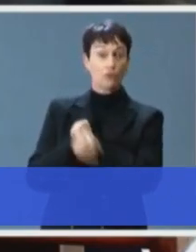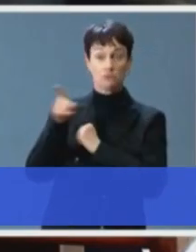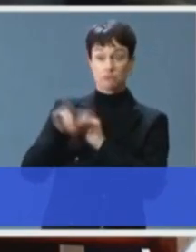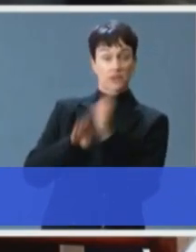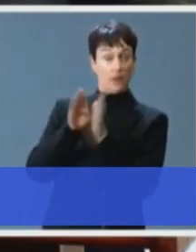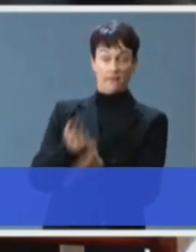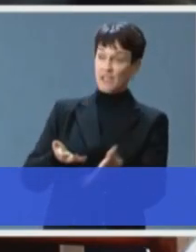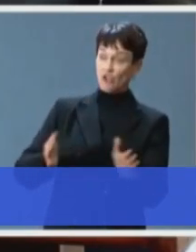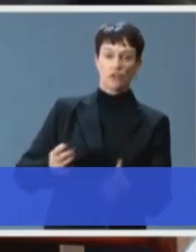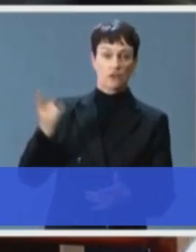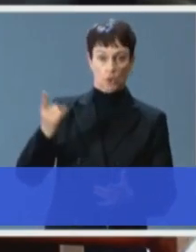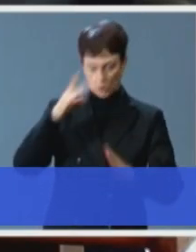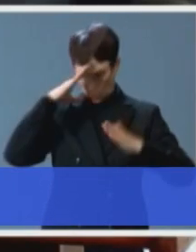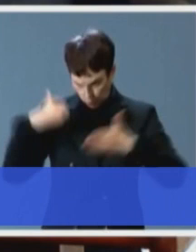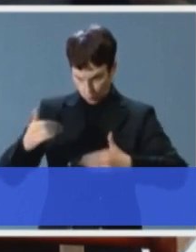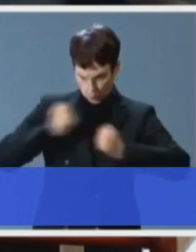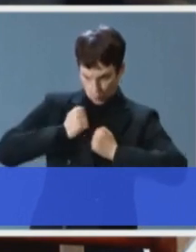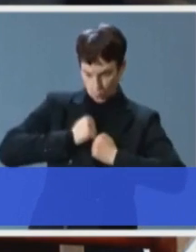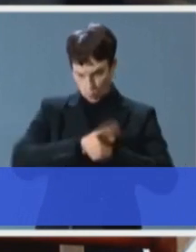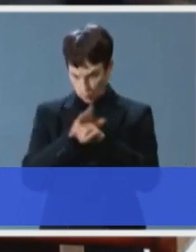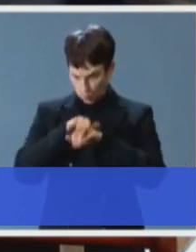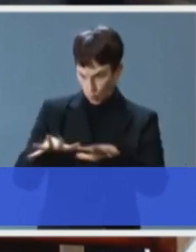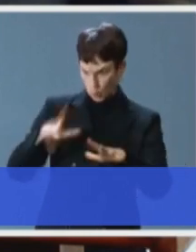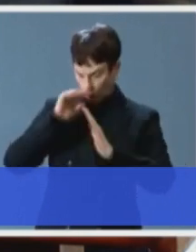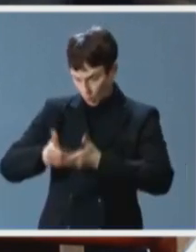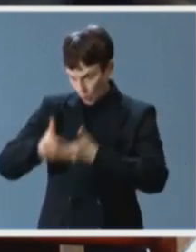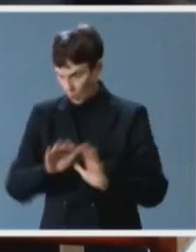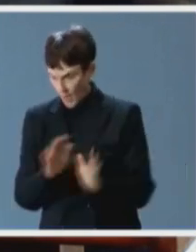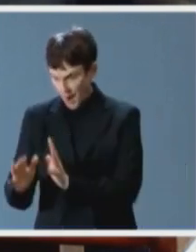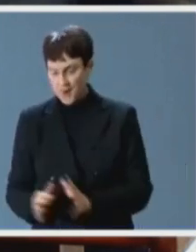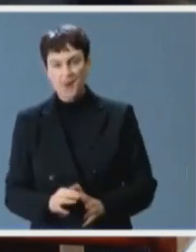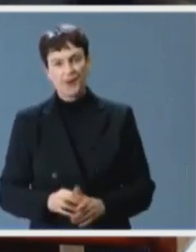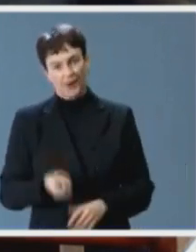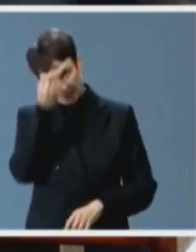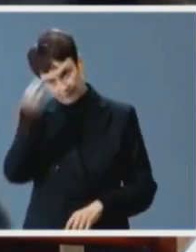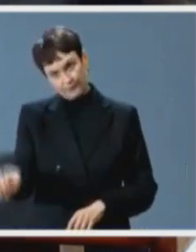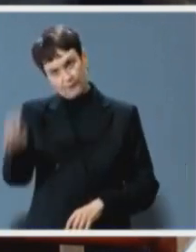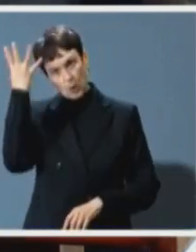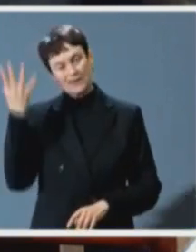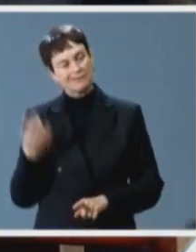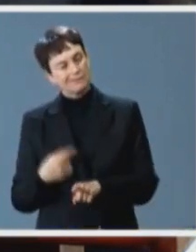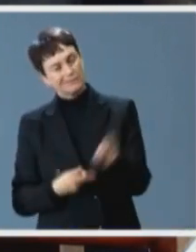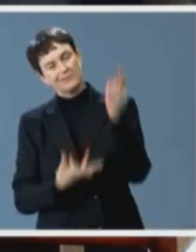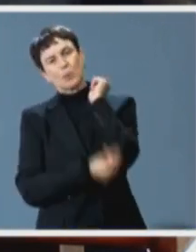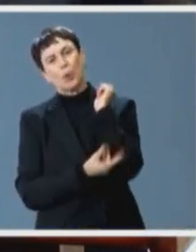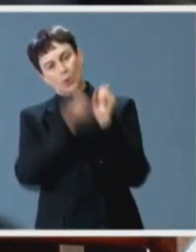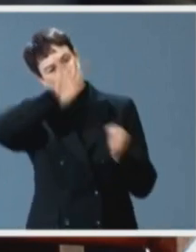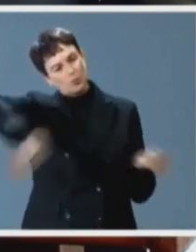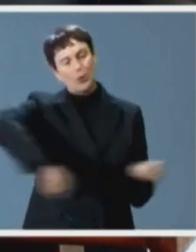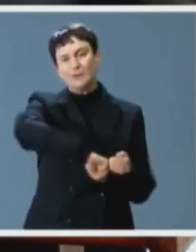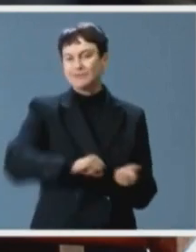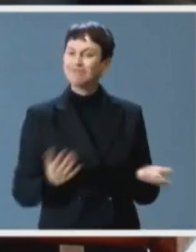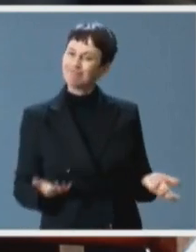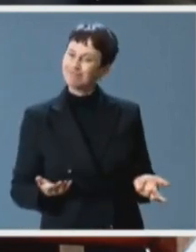están invirtiendo fuertemente en su propia supervivencia frente a la pandemia pero no han podido brindar el apoyo suficiente para ayudar al mundo